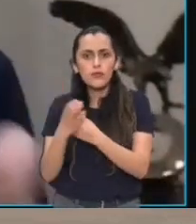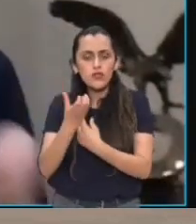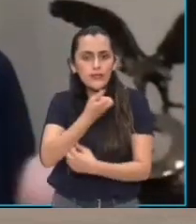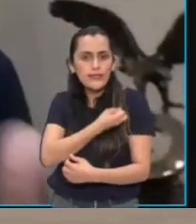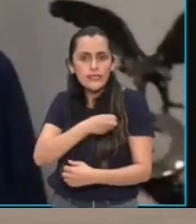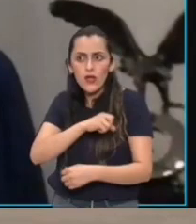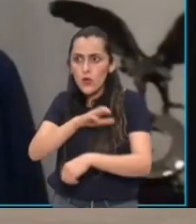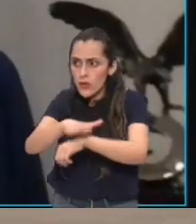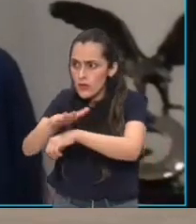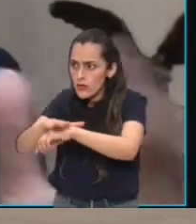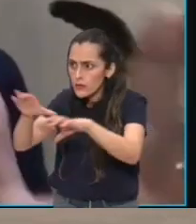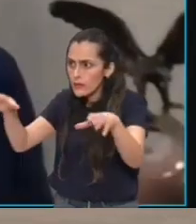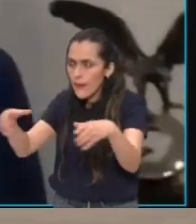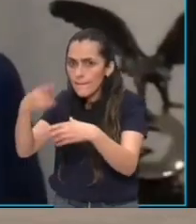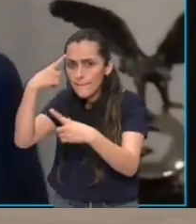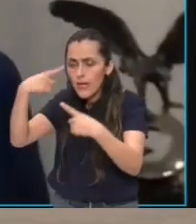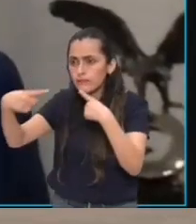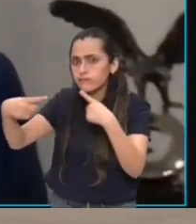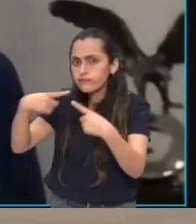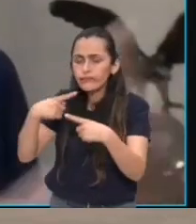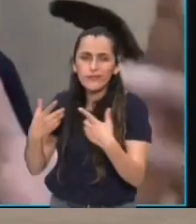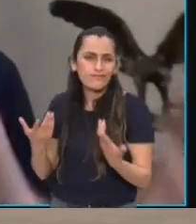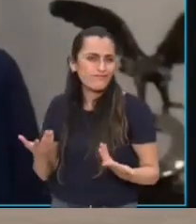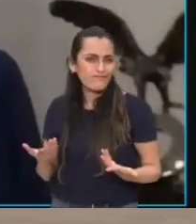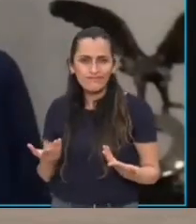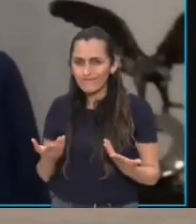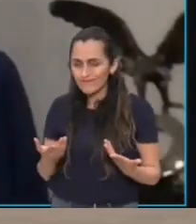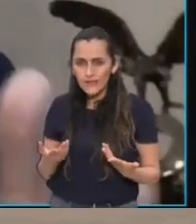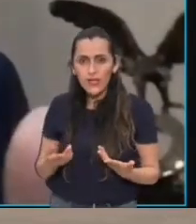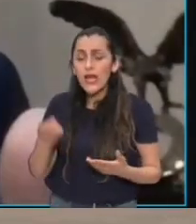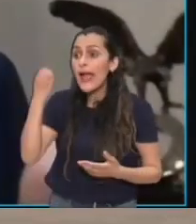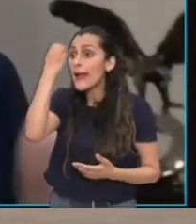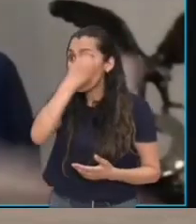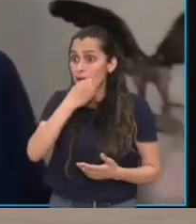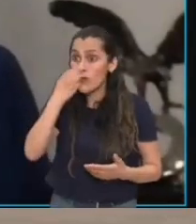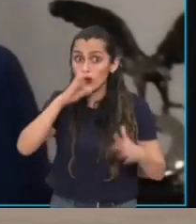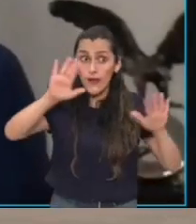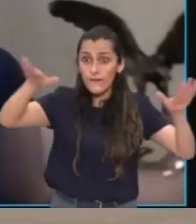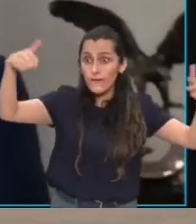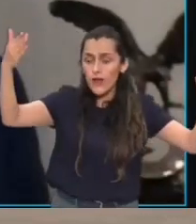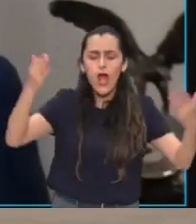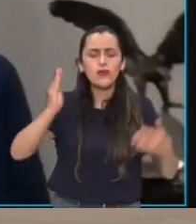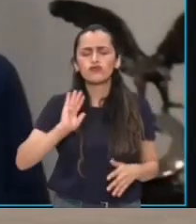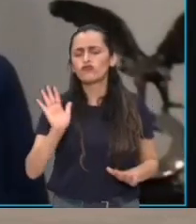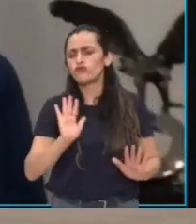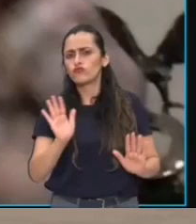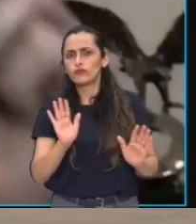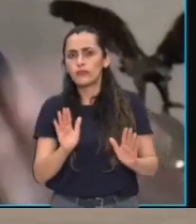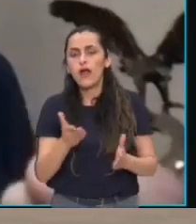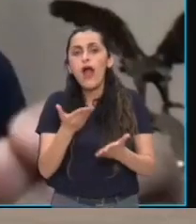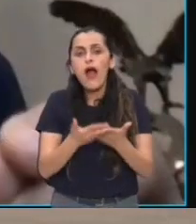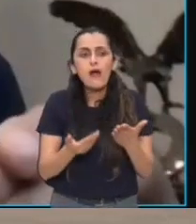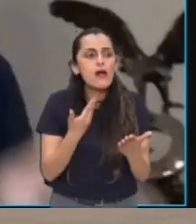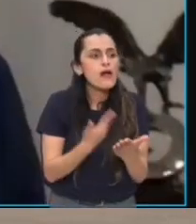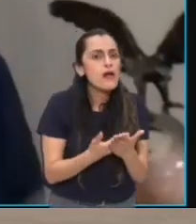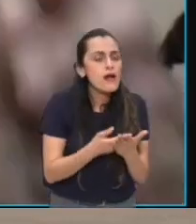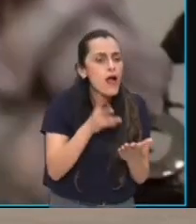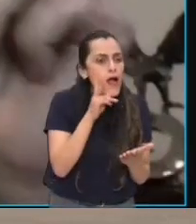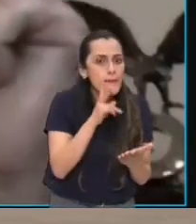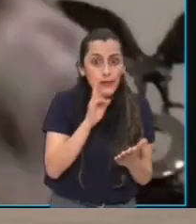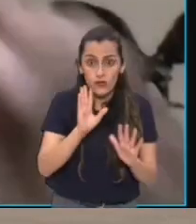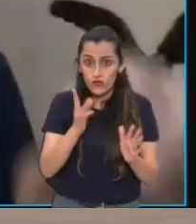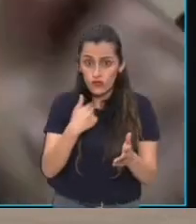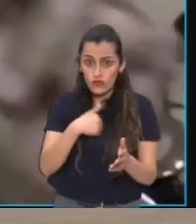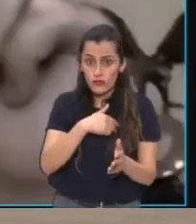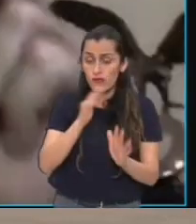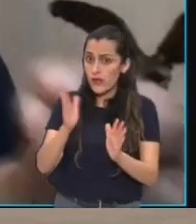que estaba pasando en este país. Pedimos la evaluación externa y tampoco la aceptaron. Por fortuna, ya la evidencia está saliendo. Pusimos denuncias penales